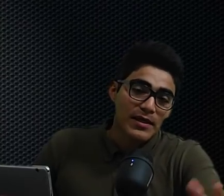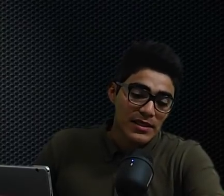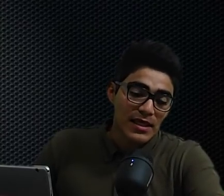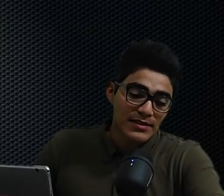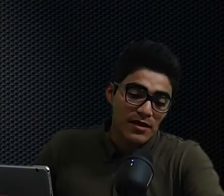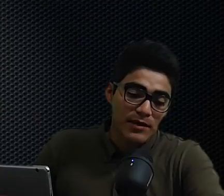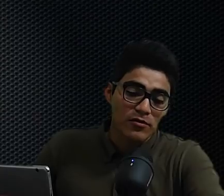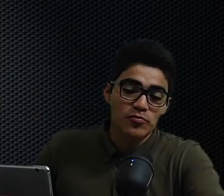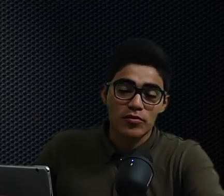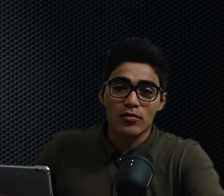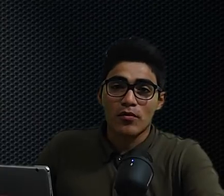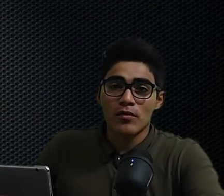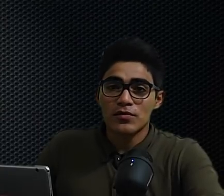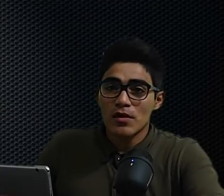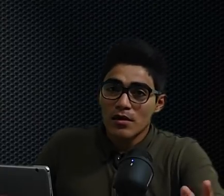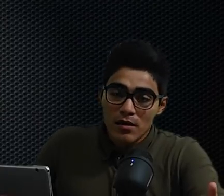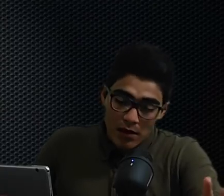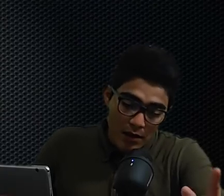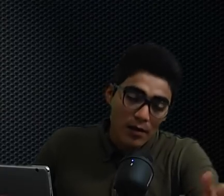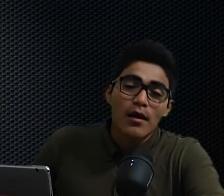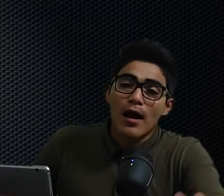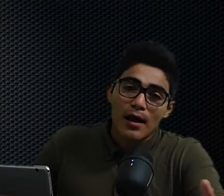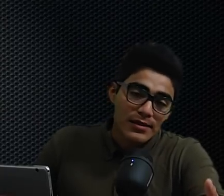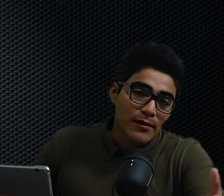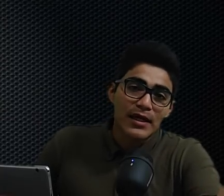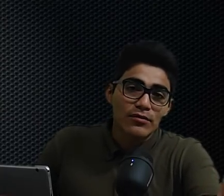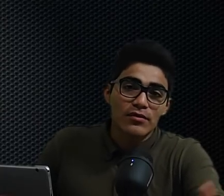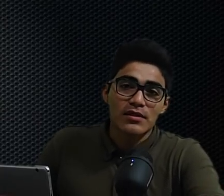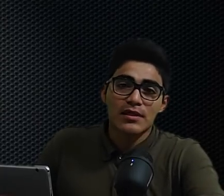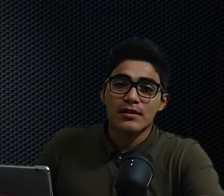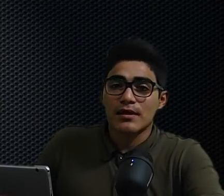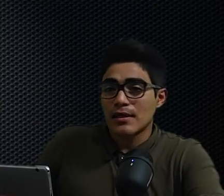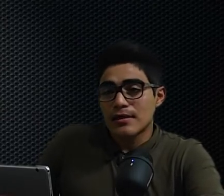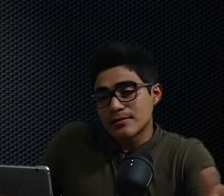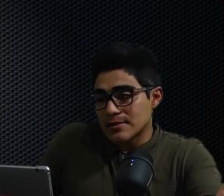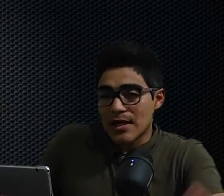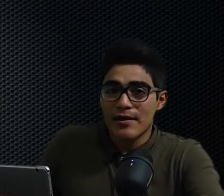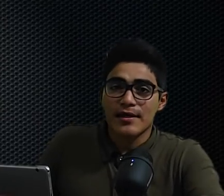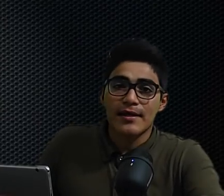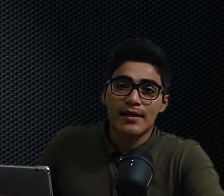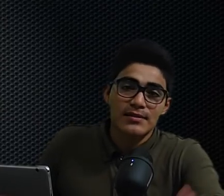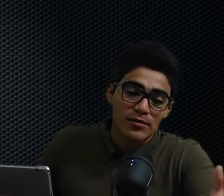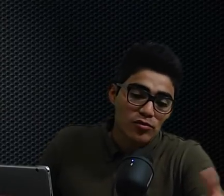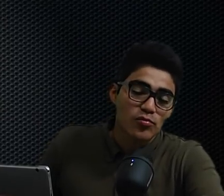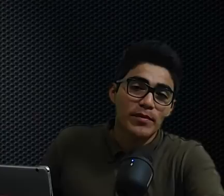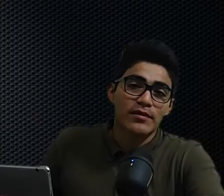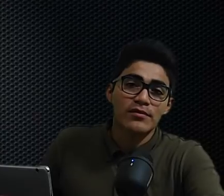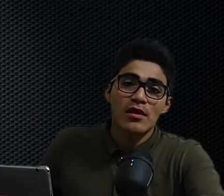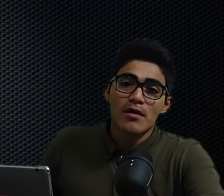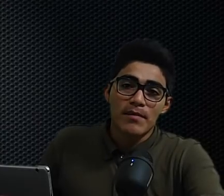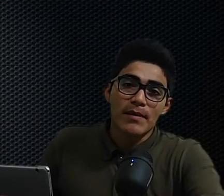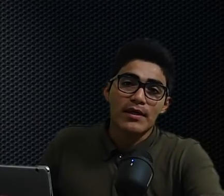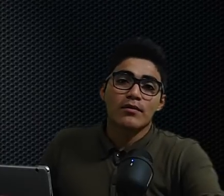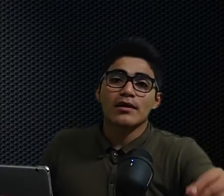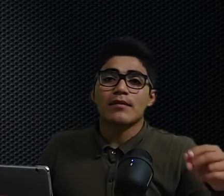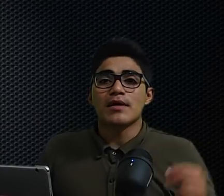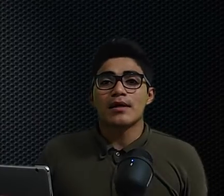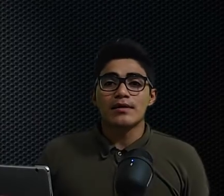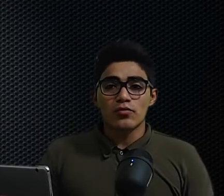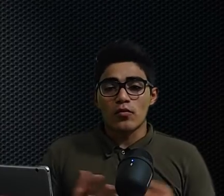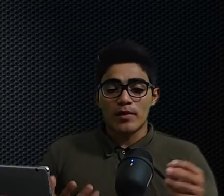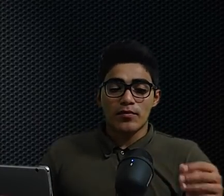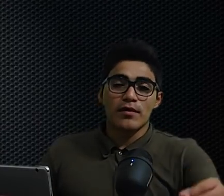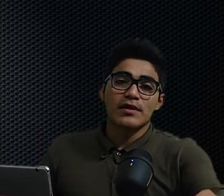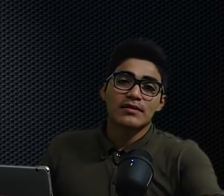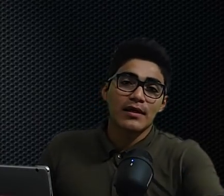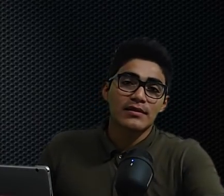imagino que también él ya está llevando los protocolos. Al saber la noticia que se acaba de girar hace unos momentos, me imagino que también